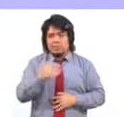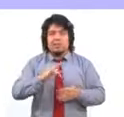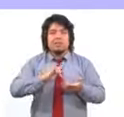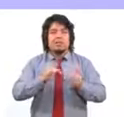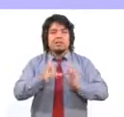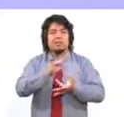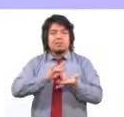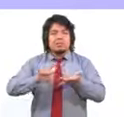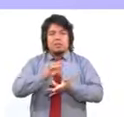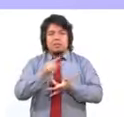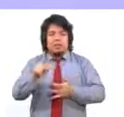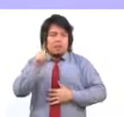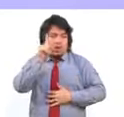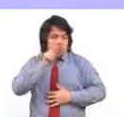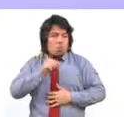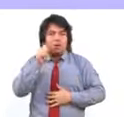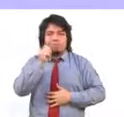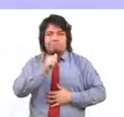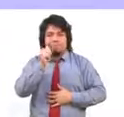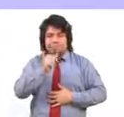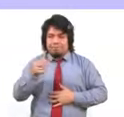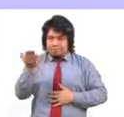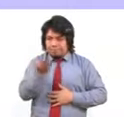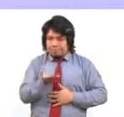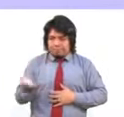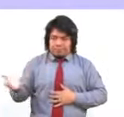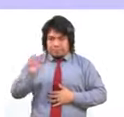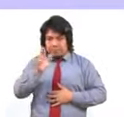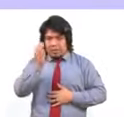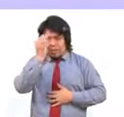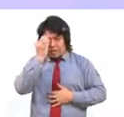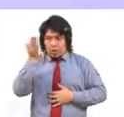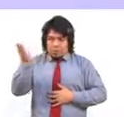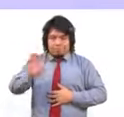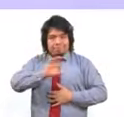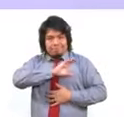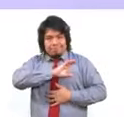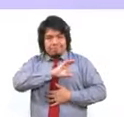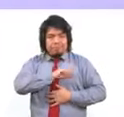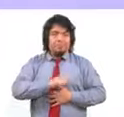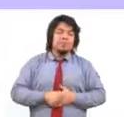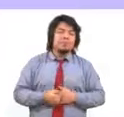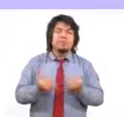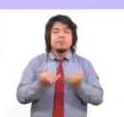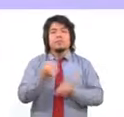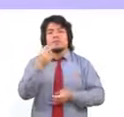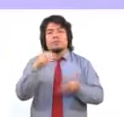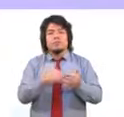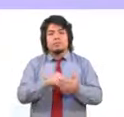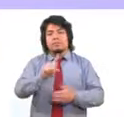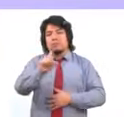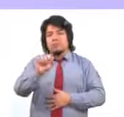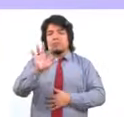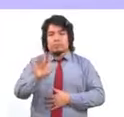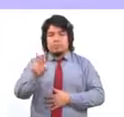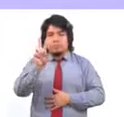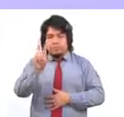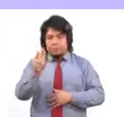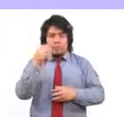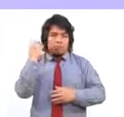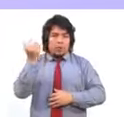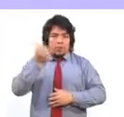a quienes siempre apreciamos y reconocemos. Hemos realizado 2.152 eventos